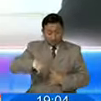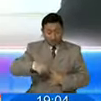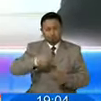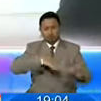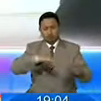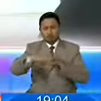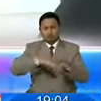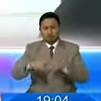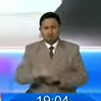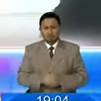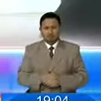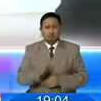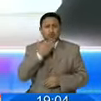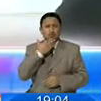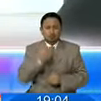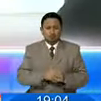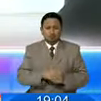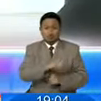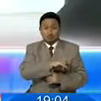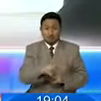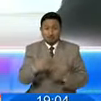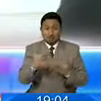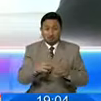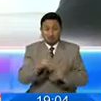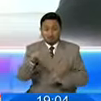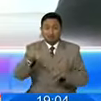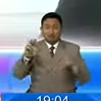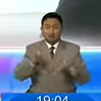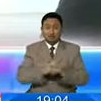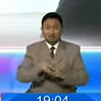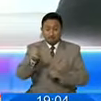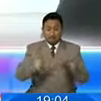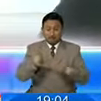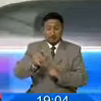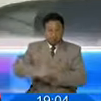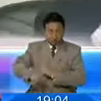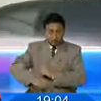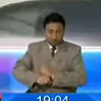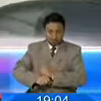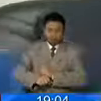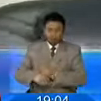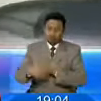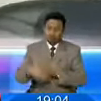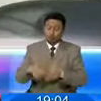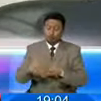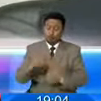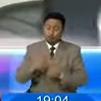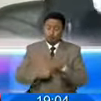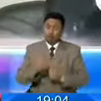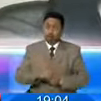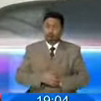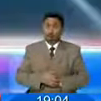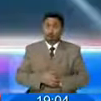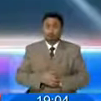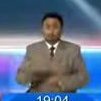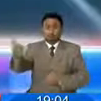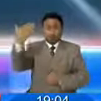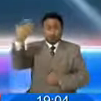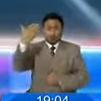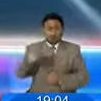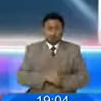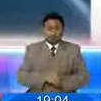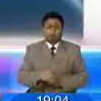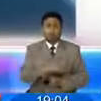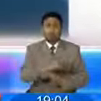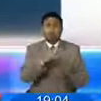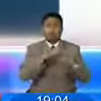al país, porque no hay delito más grave que robar al pueblo ecuatoriano. Y a esto también responde el alcalde. Asegura que la